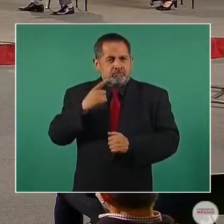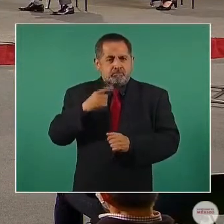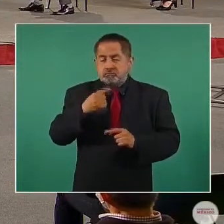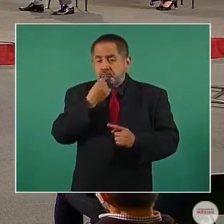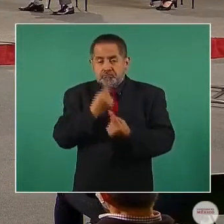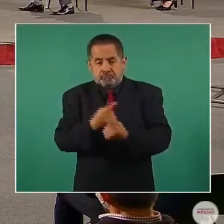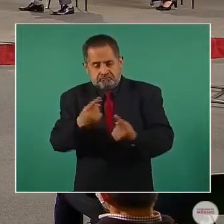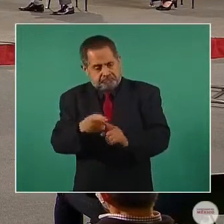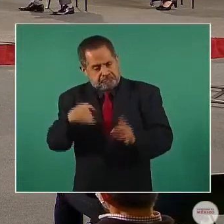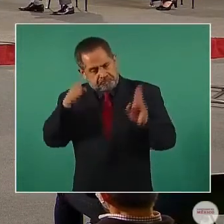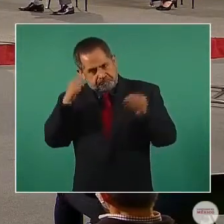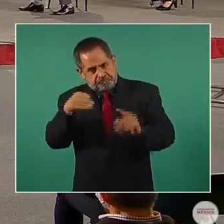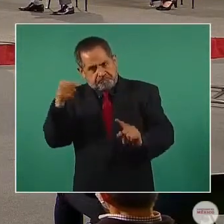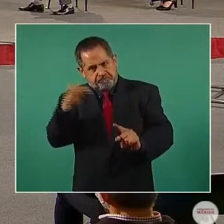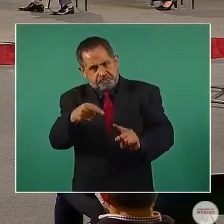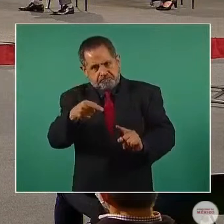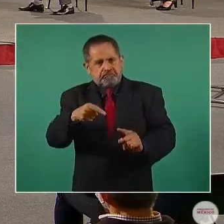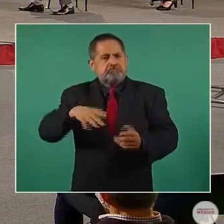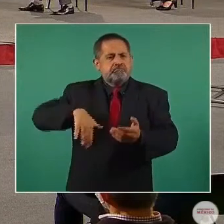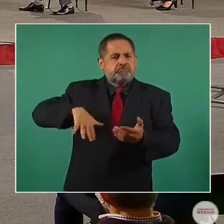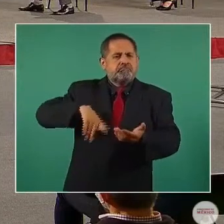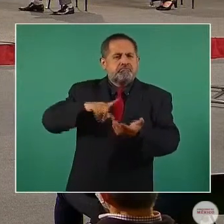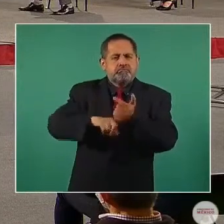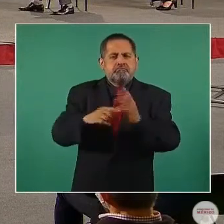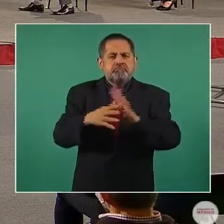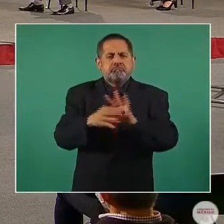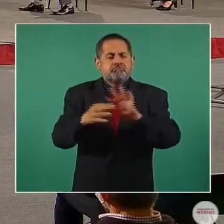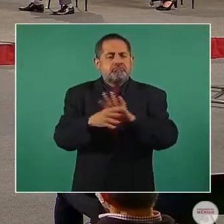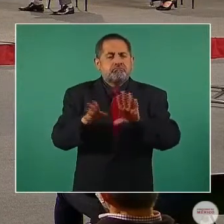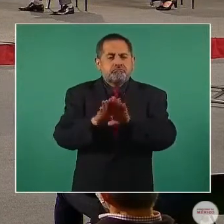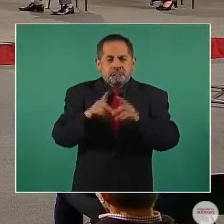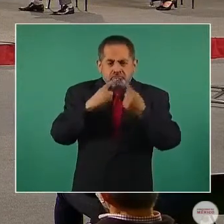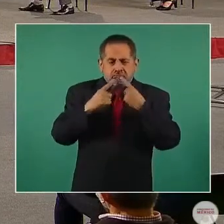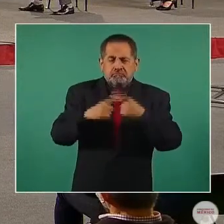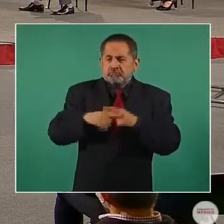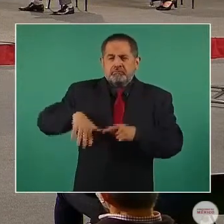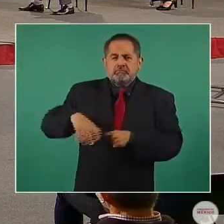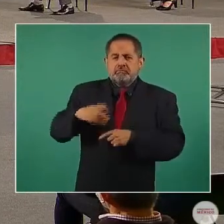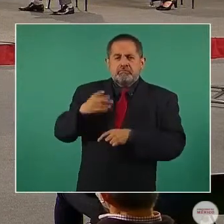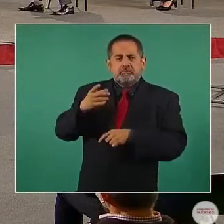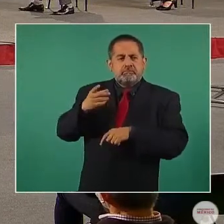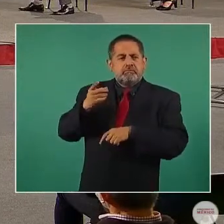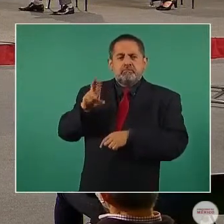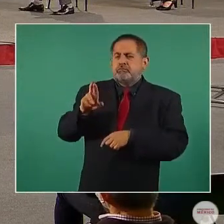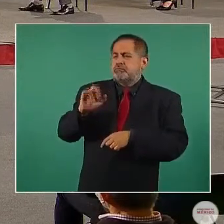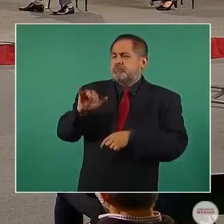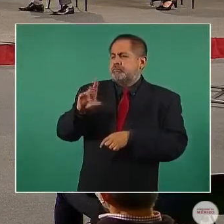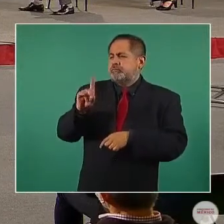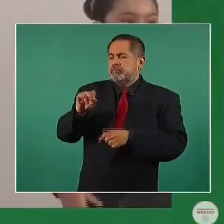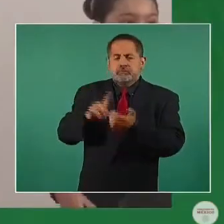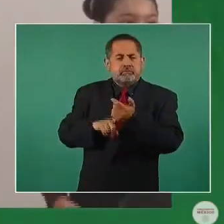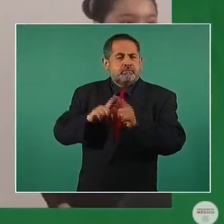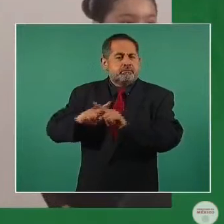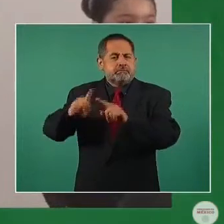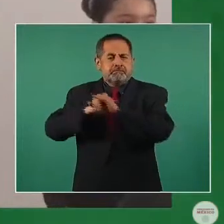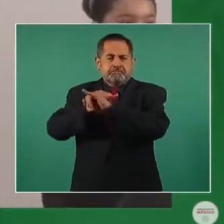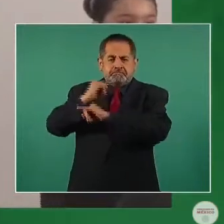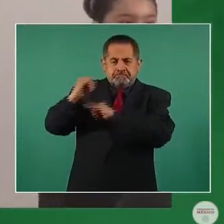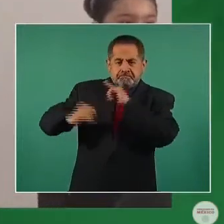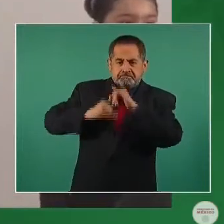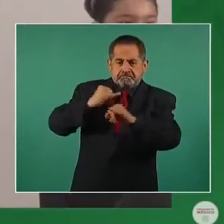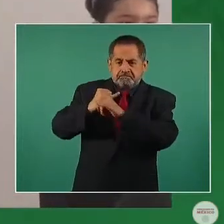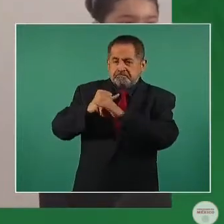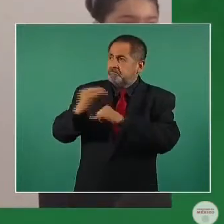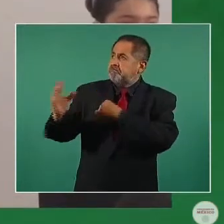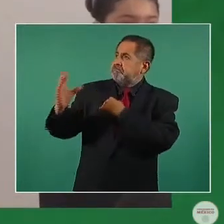centro de nuestras labores. Como mencionaba el doctor Ricardo Koch, distintas experiencias internacionales que